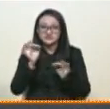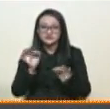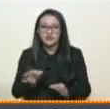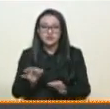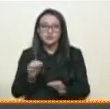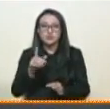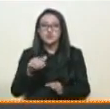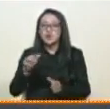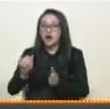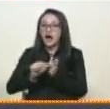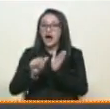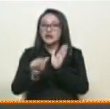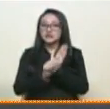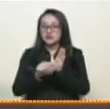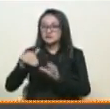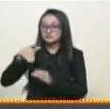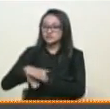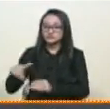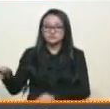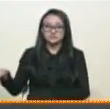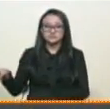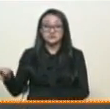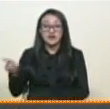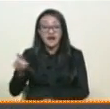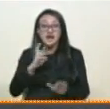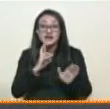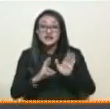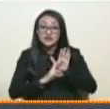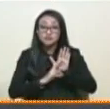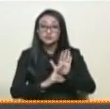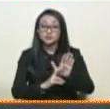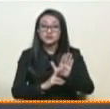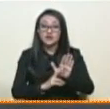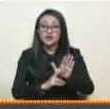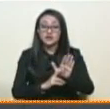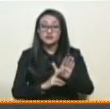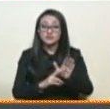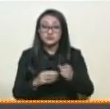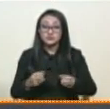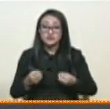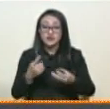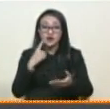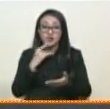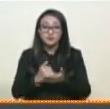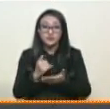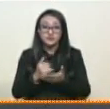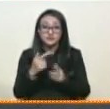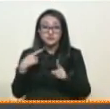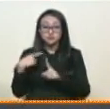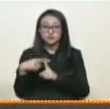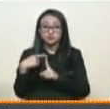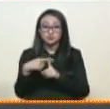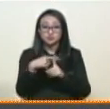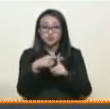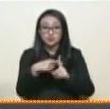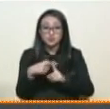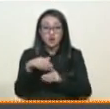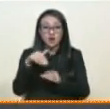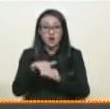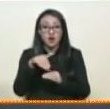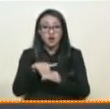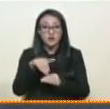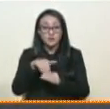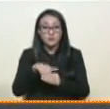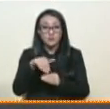queda sentado en el acta. Entonces, ese resultado que nos da la garantía de que el comprobante de que la sumatoria de los comprobantes de voto que están en la